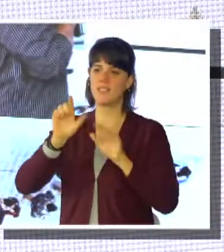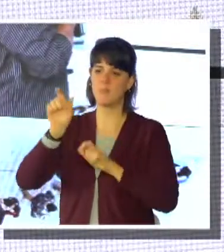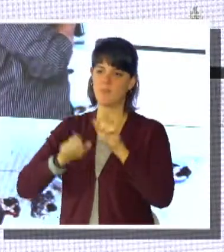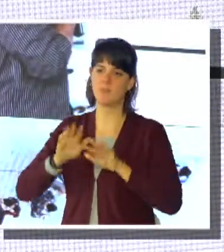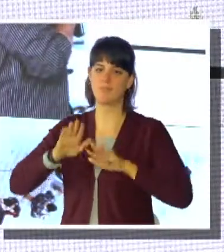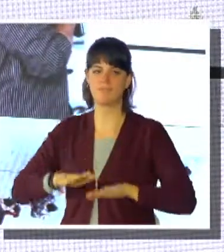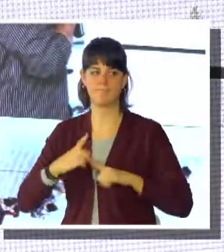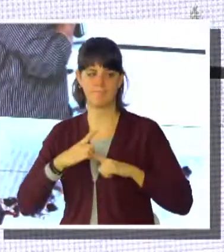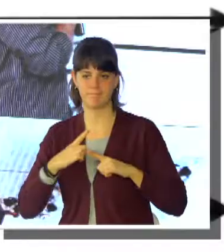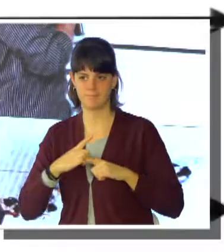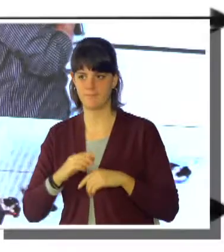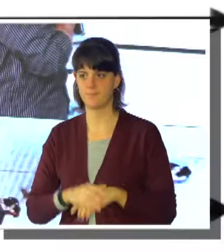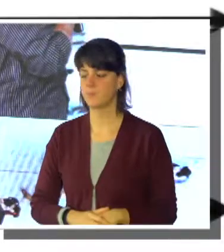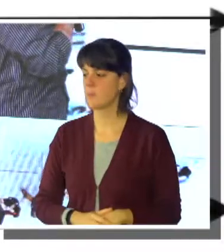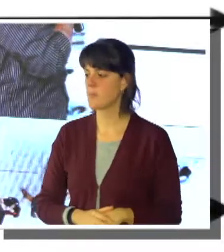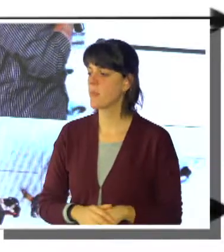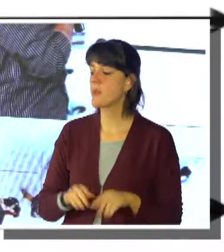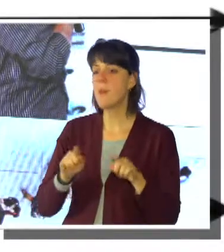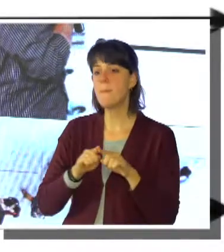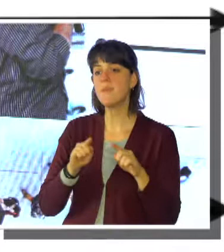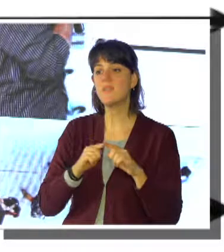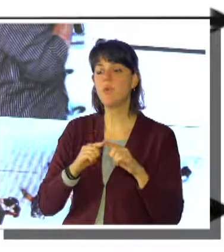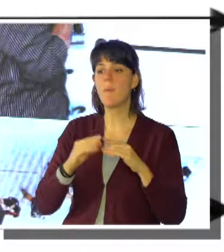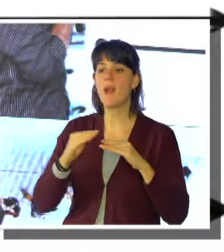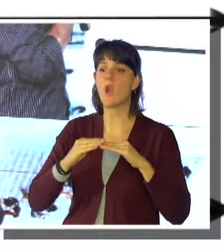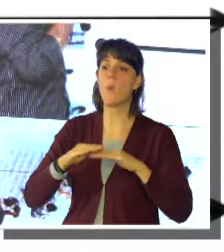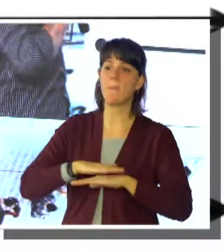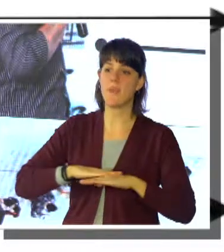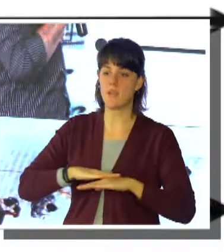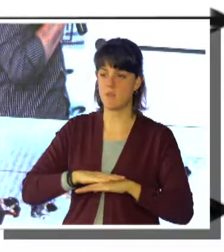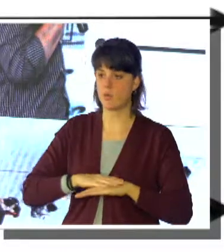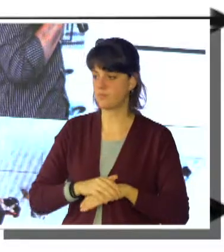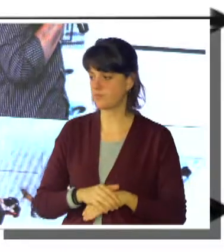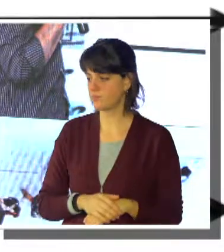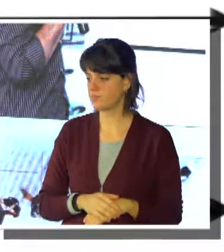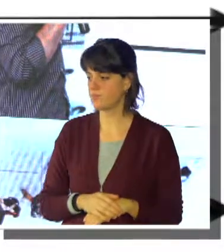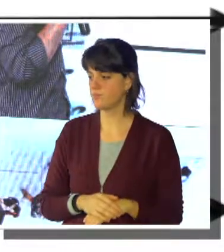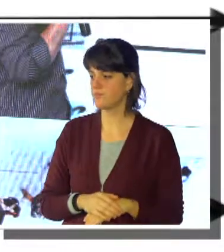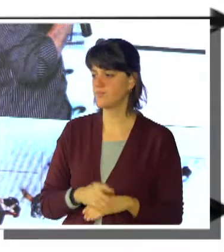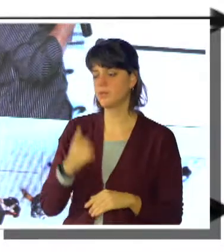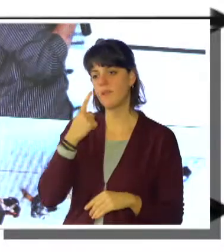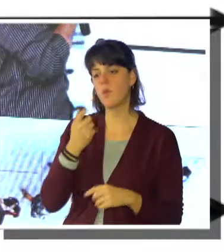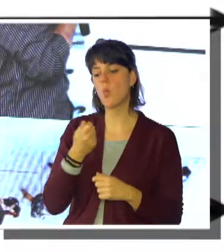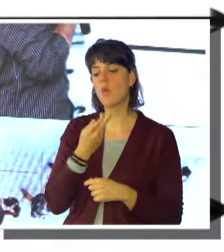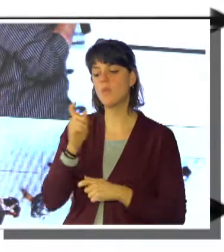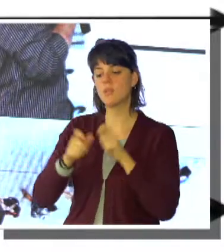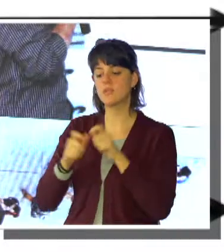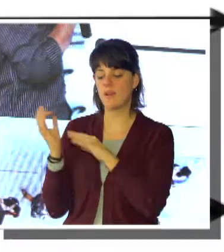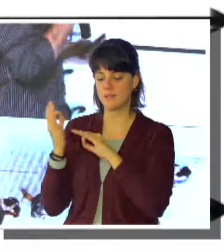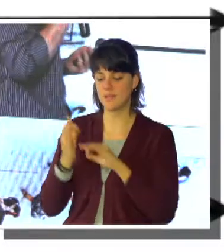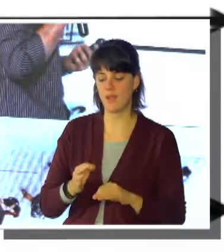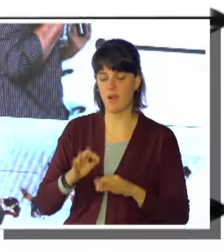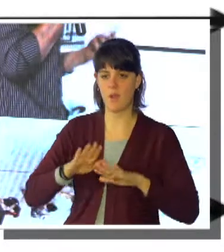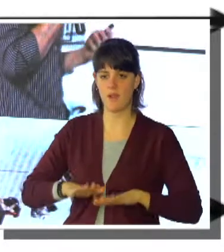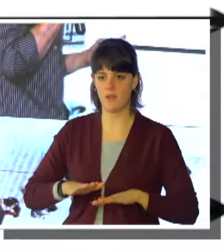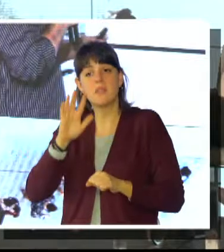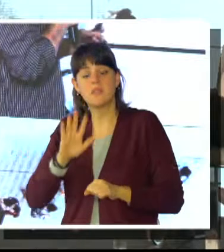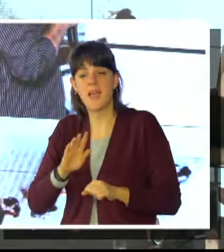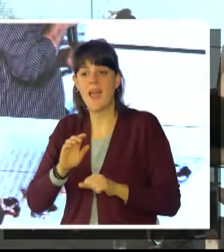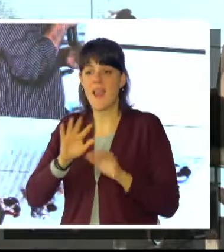vemos que se usa mucho el boleto de 1 hora, pero el boleto de 2 horas aumenta. El que lo usa poco, lo usa 2 horas.